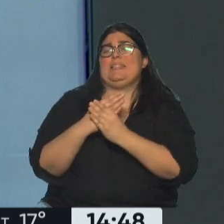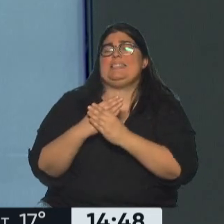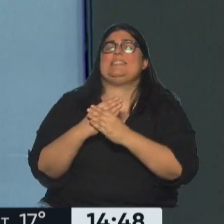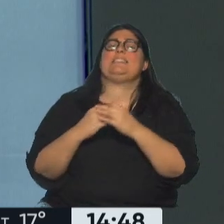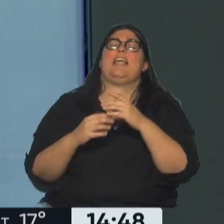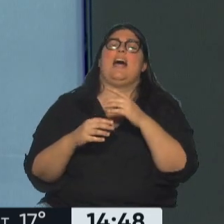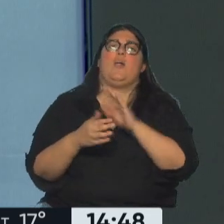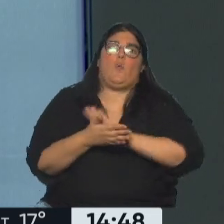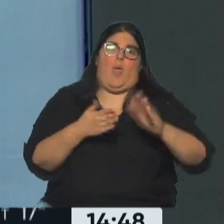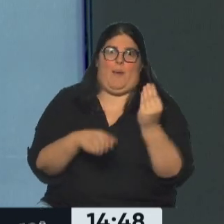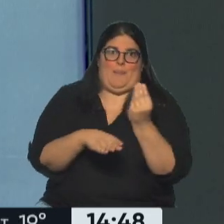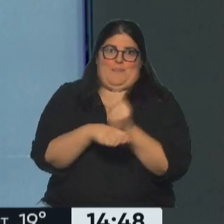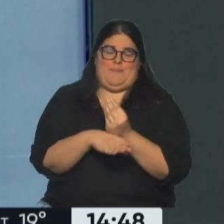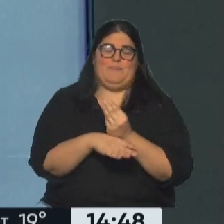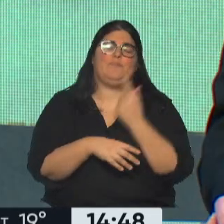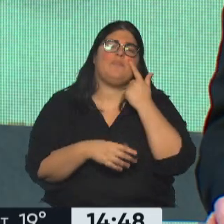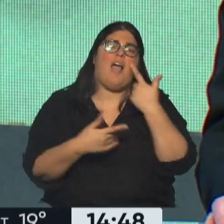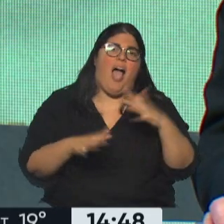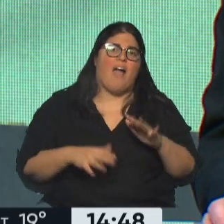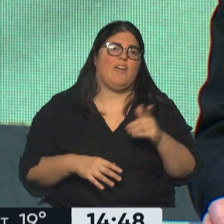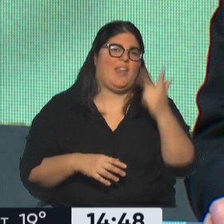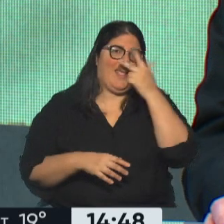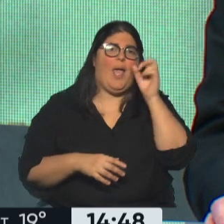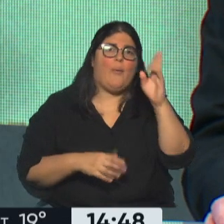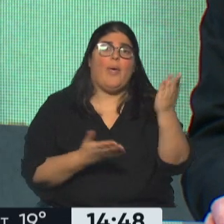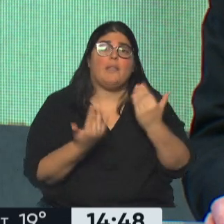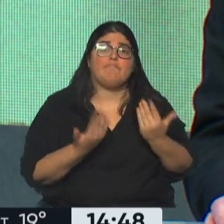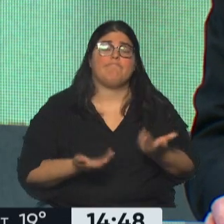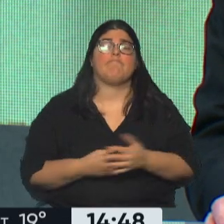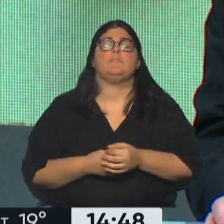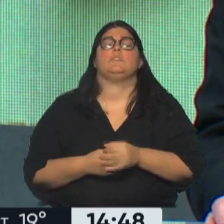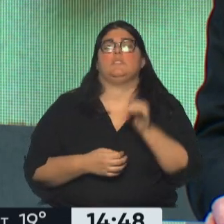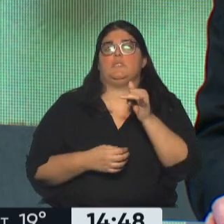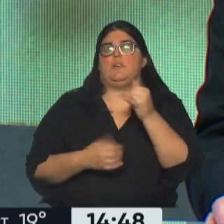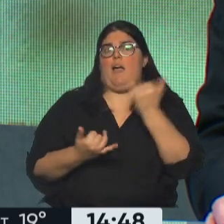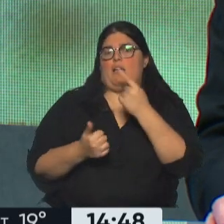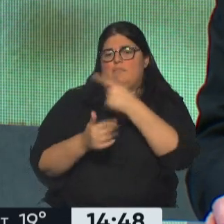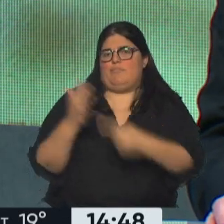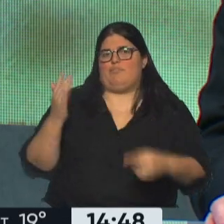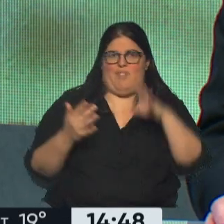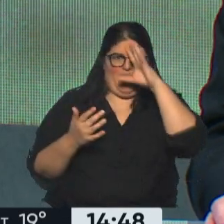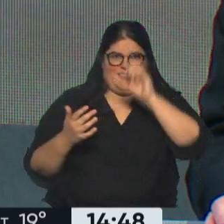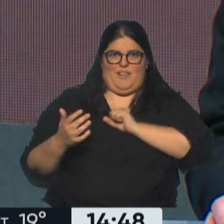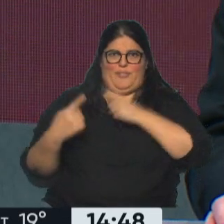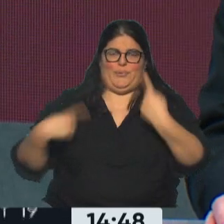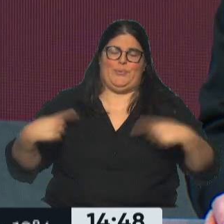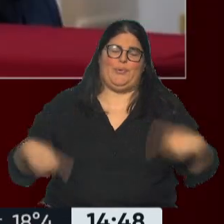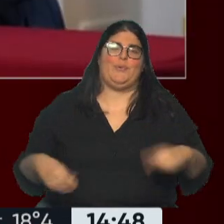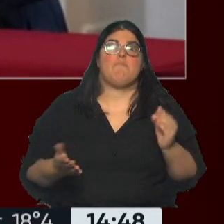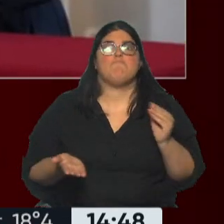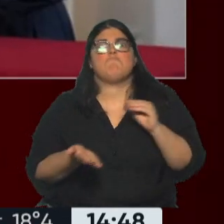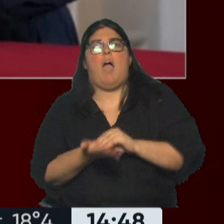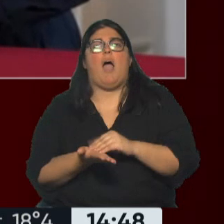flamante primera ministra, Ever, a ver. Sí, efectivamente, un conjunto de desafíos a los cuales se adiciona, por supuesto,